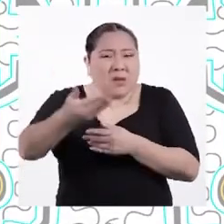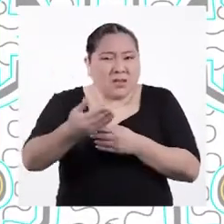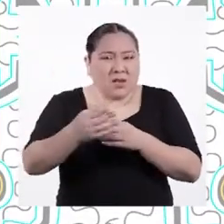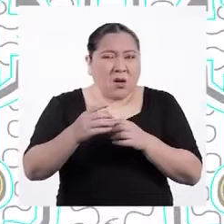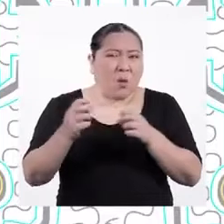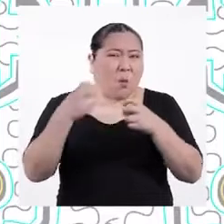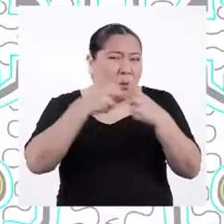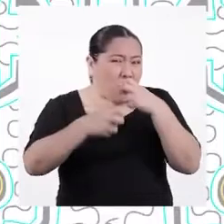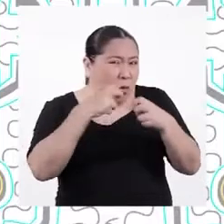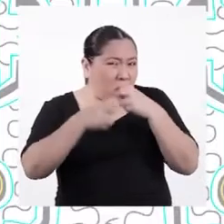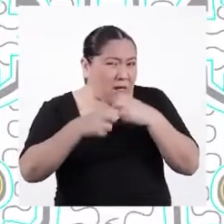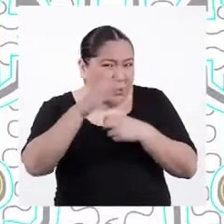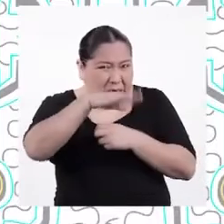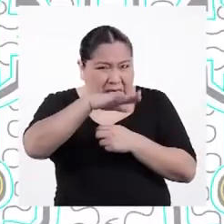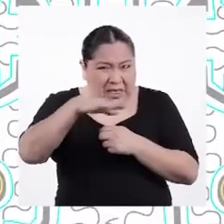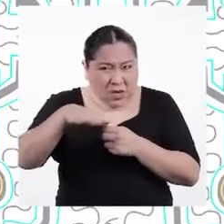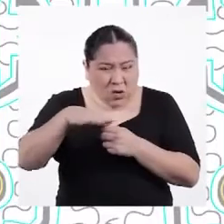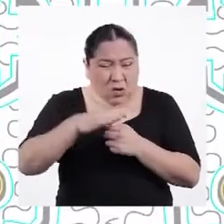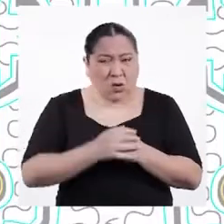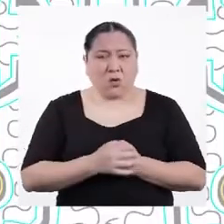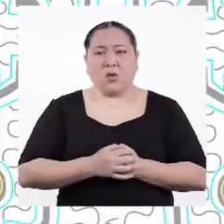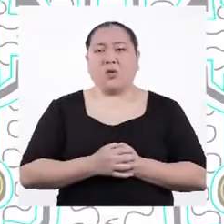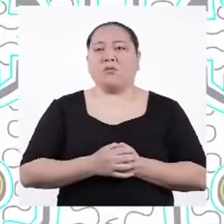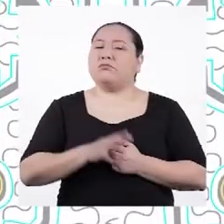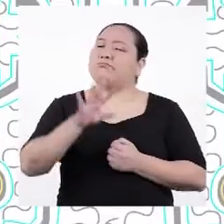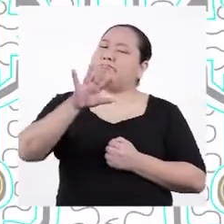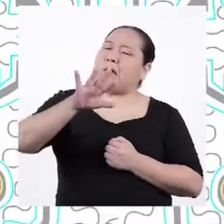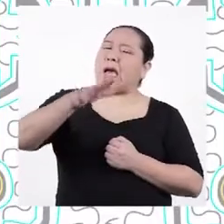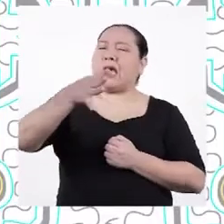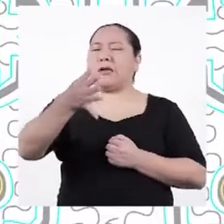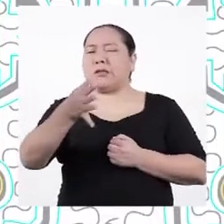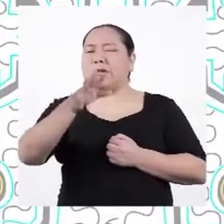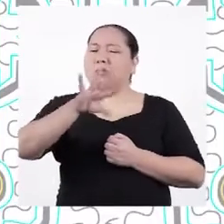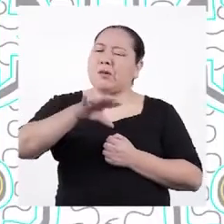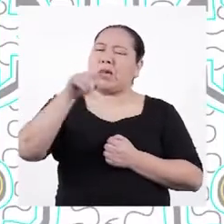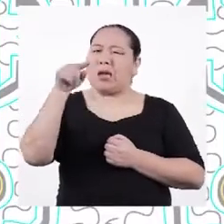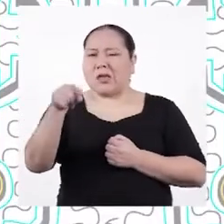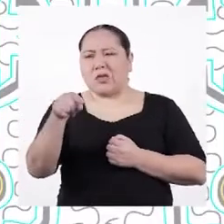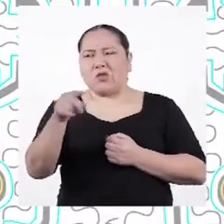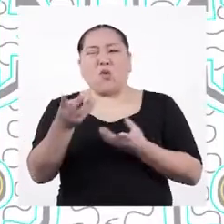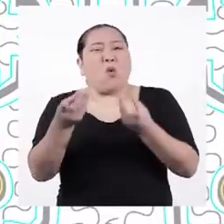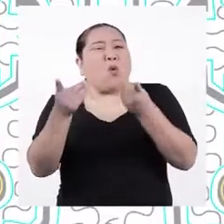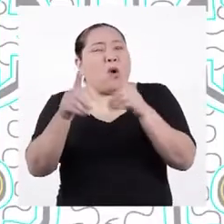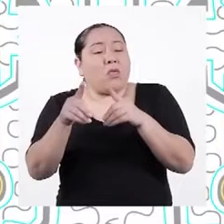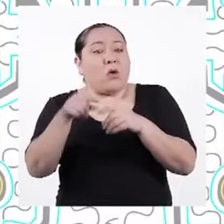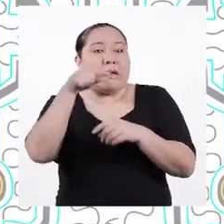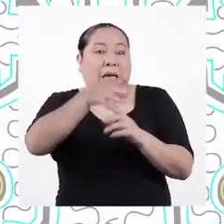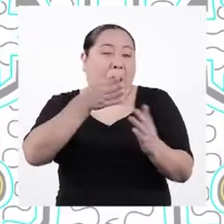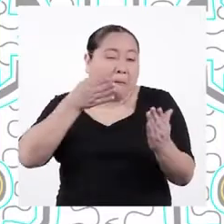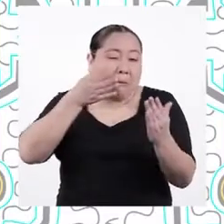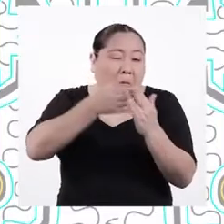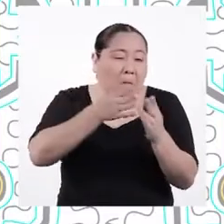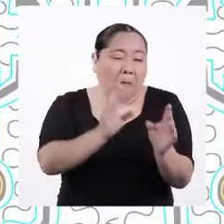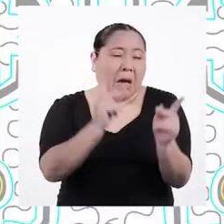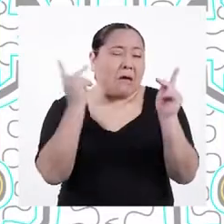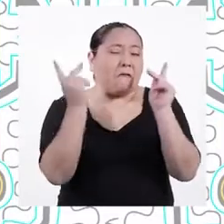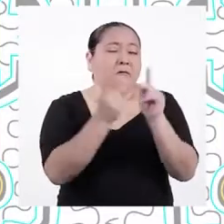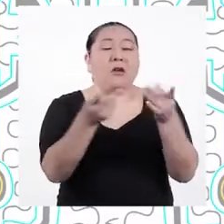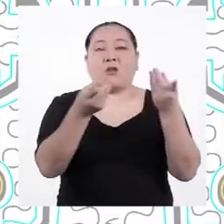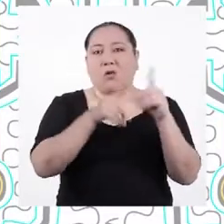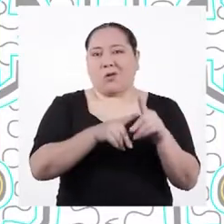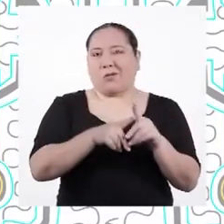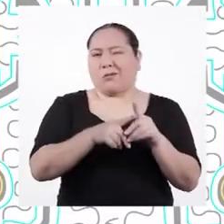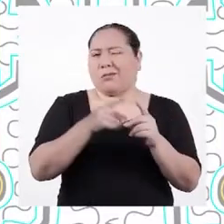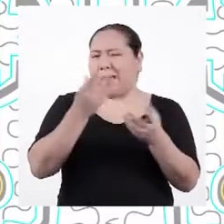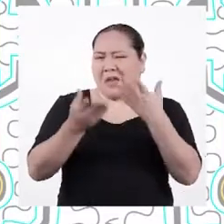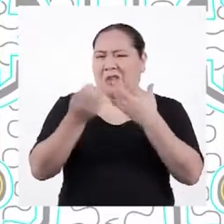Niño? Bueno, una cosa es estimar la probabilidad y otra es saber cuándo ocurrirá. Seguro que hoy